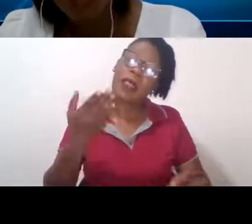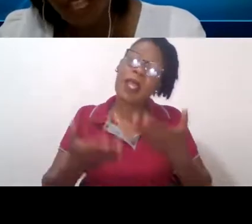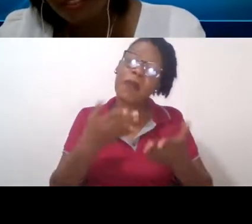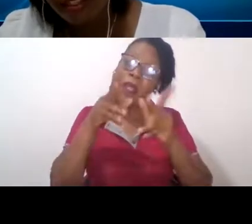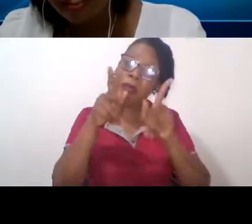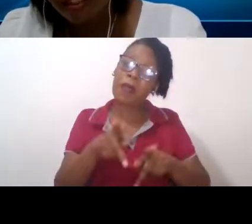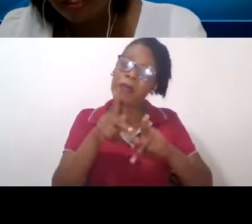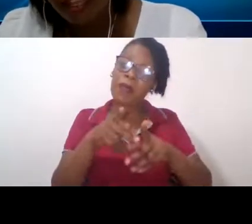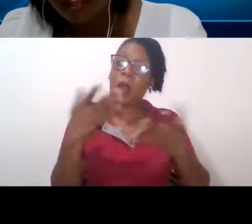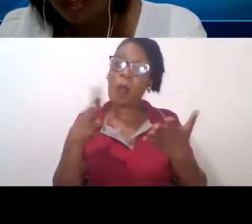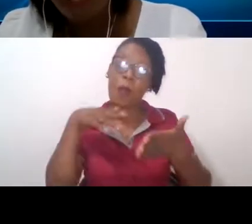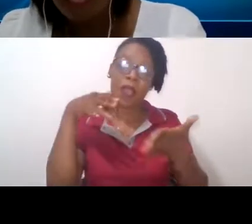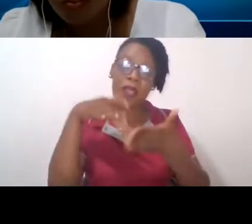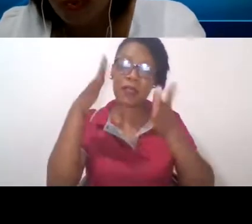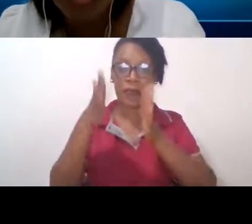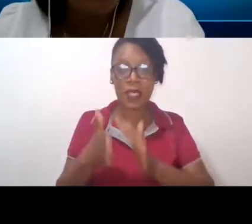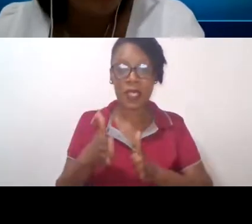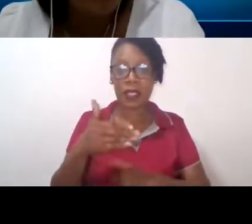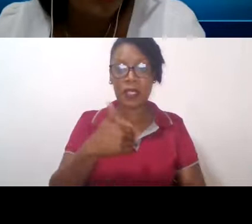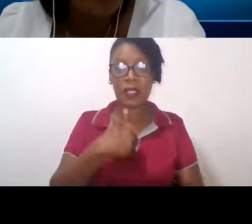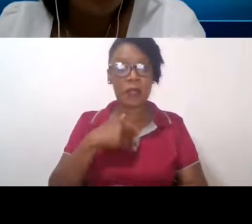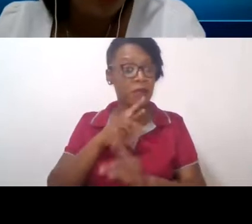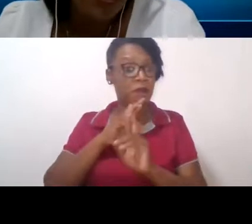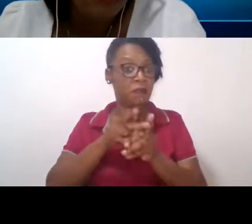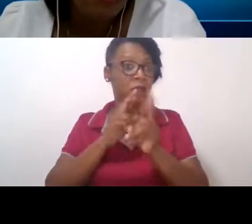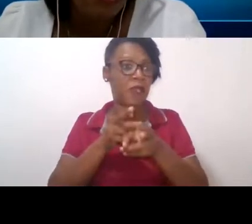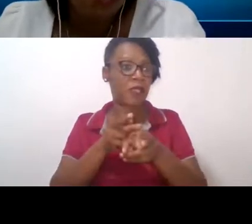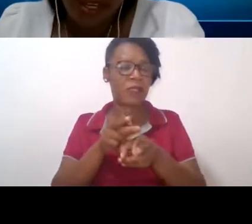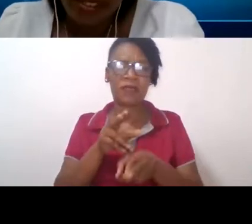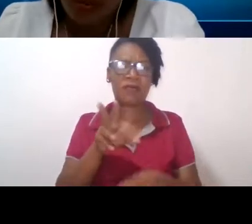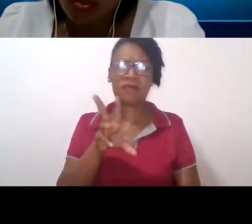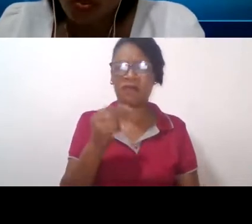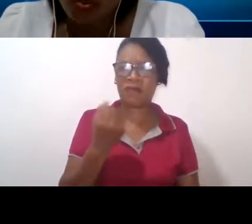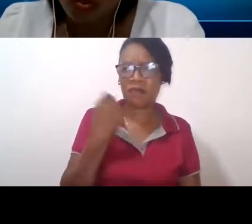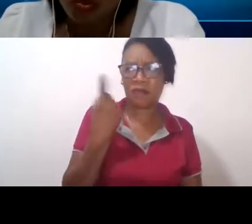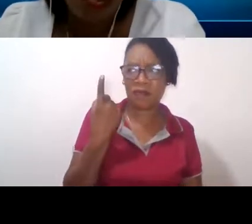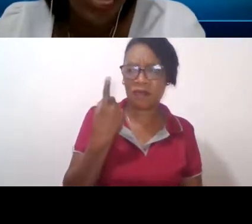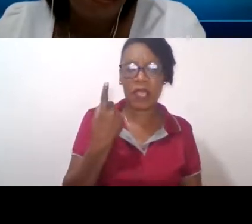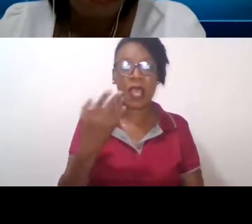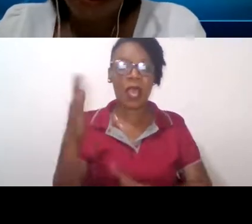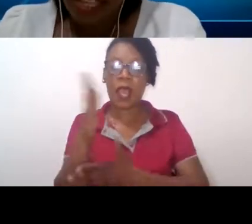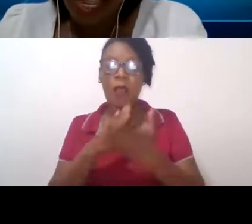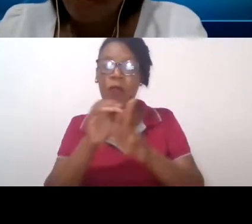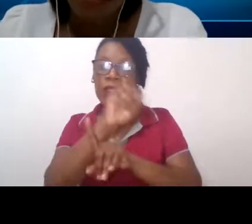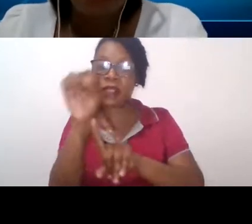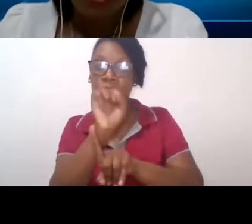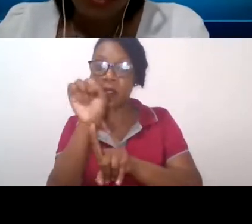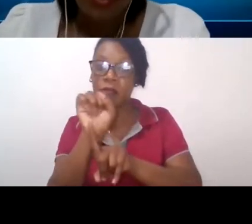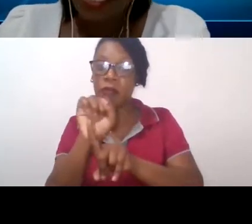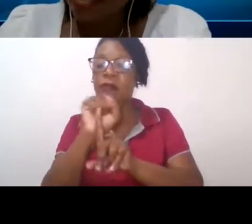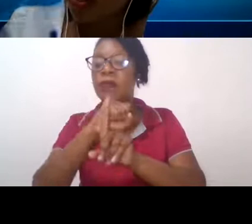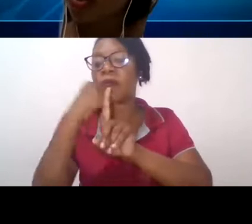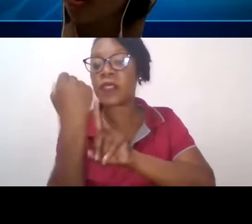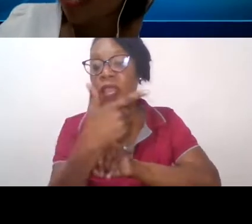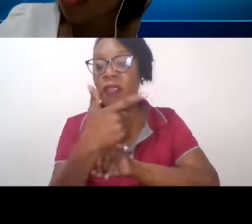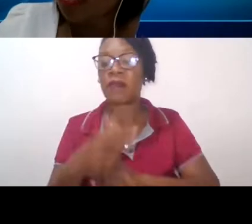el estudiante tenga una respuesta inusual a una situación social. Ejemplo, que